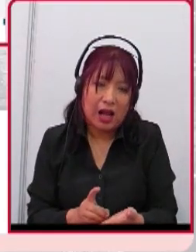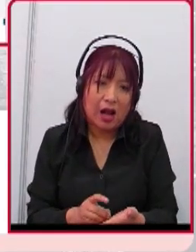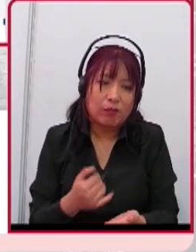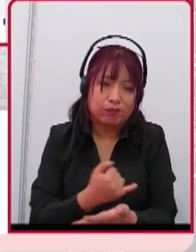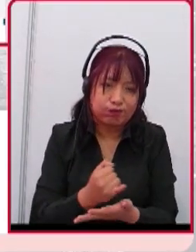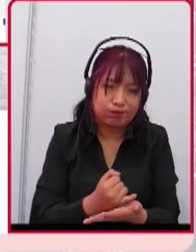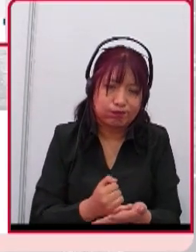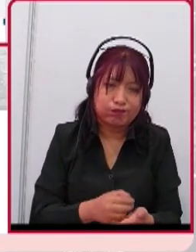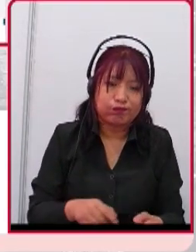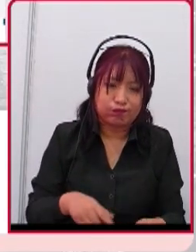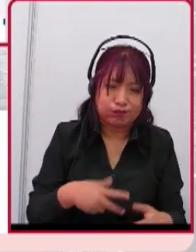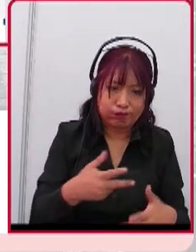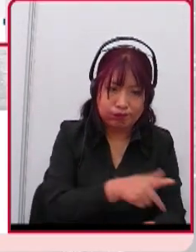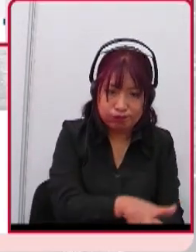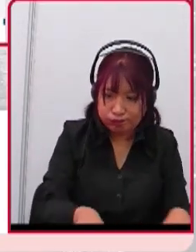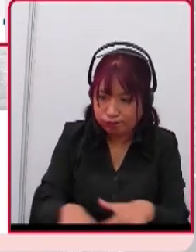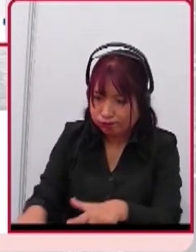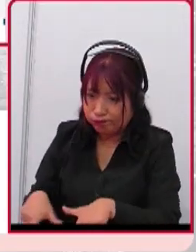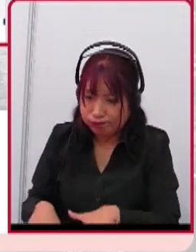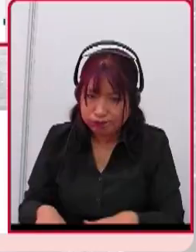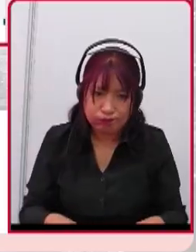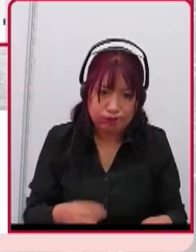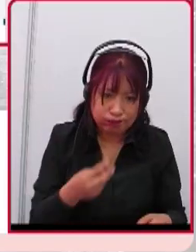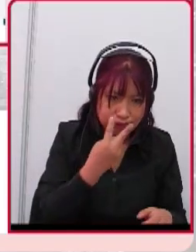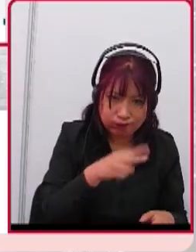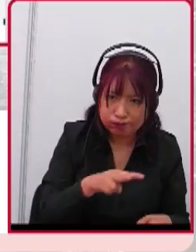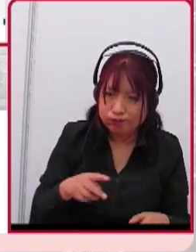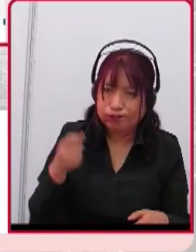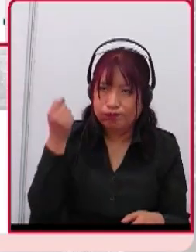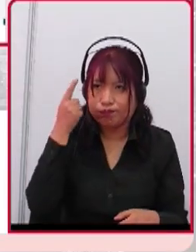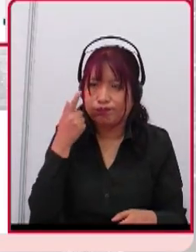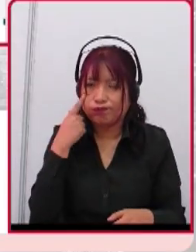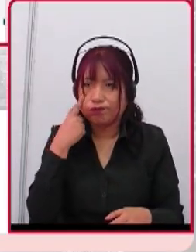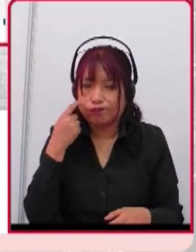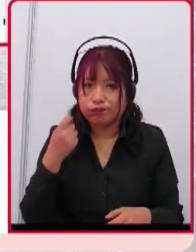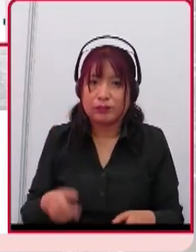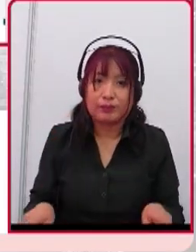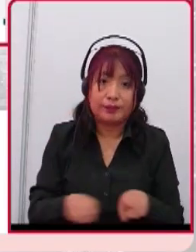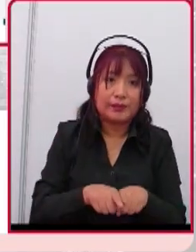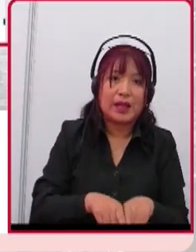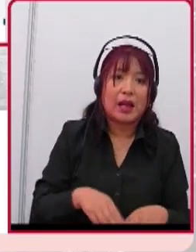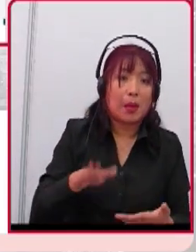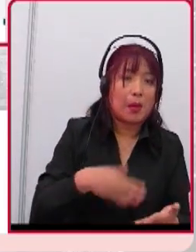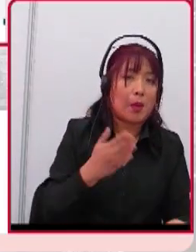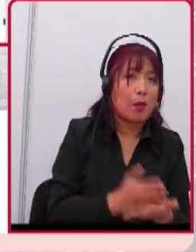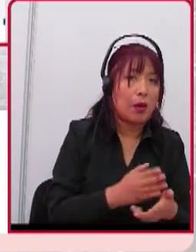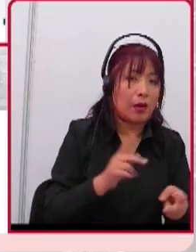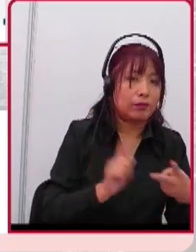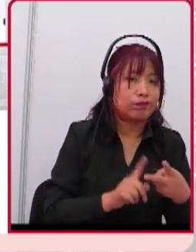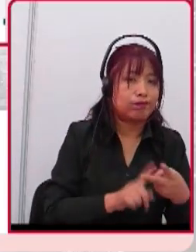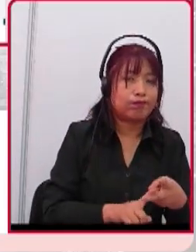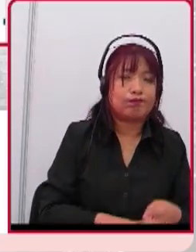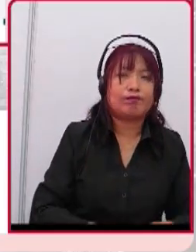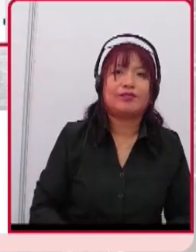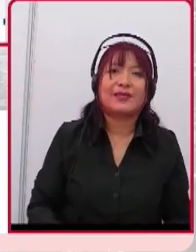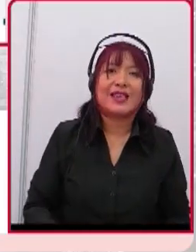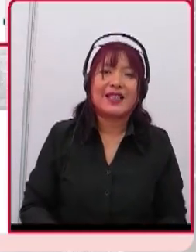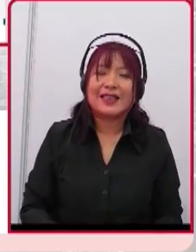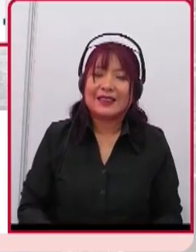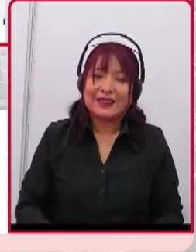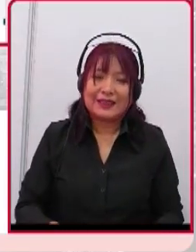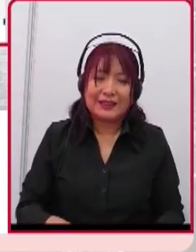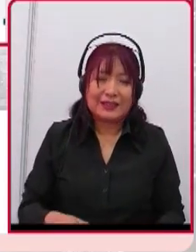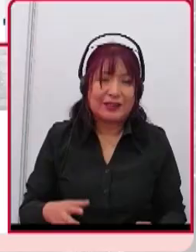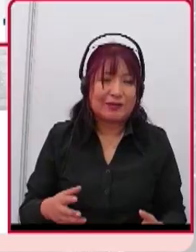el segundo problema, que es un riesgo y limitación para el acceso humano. Este riesgo y limitación vamos